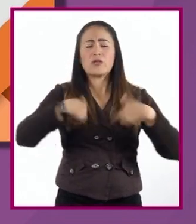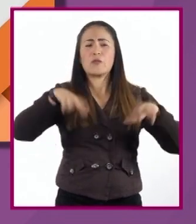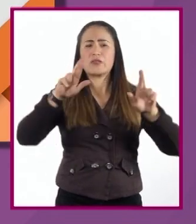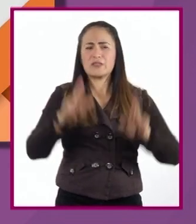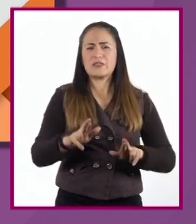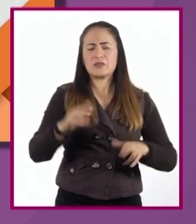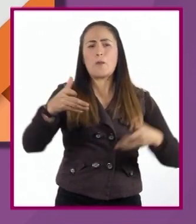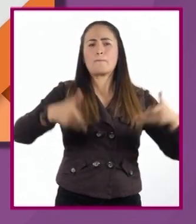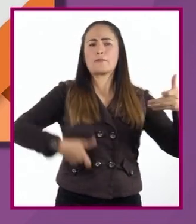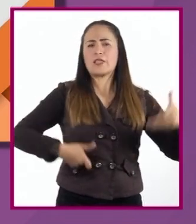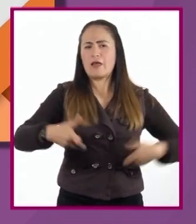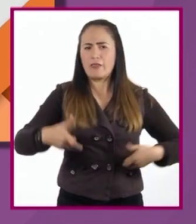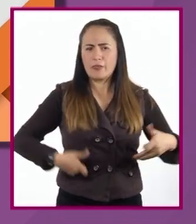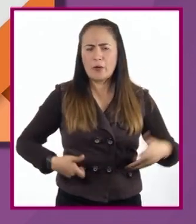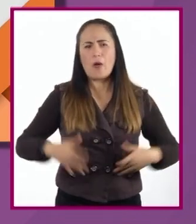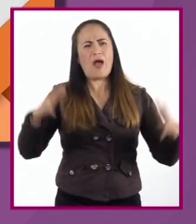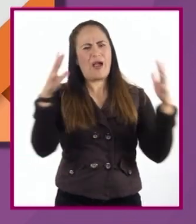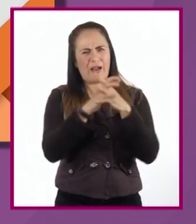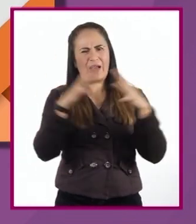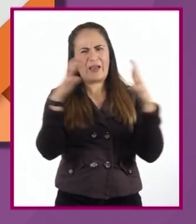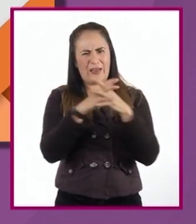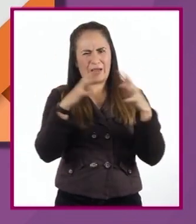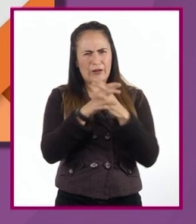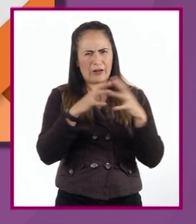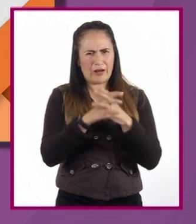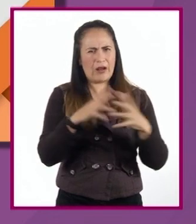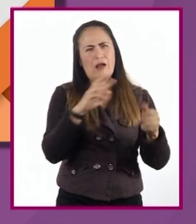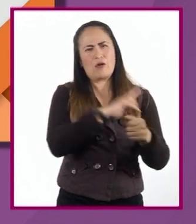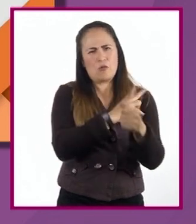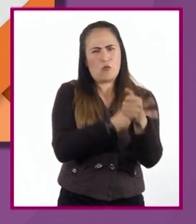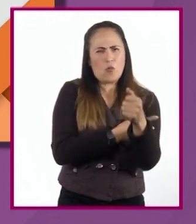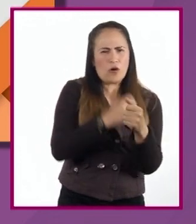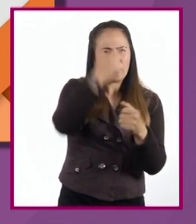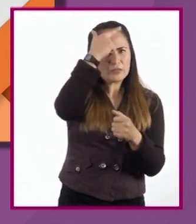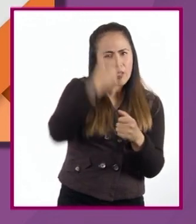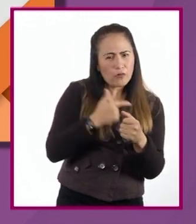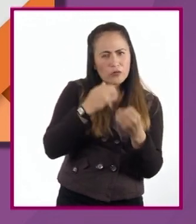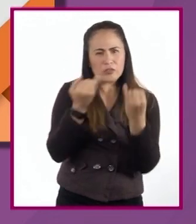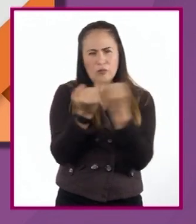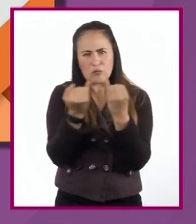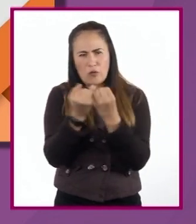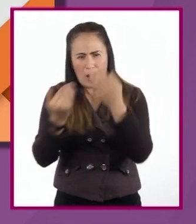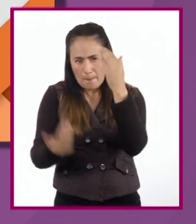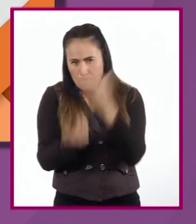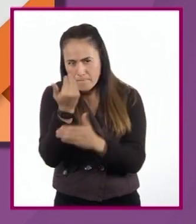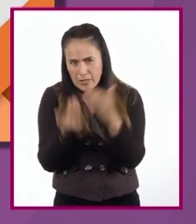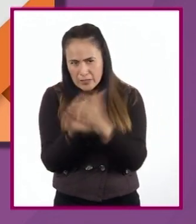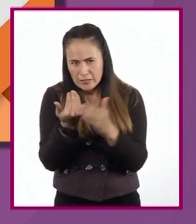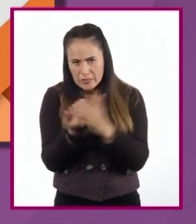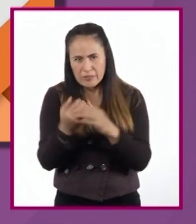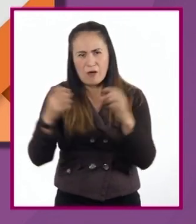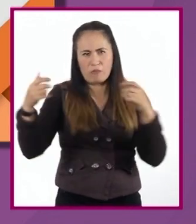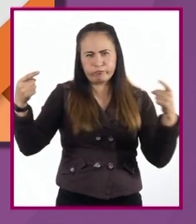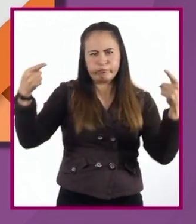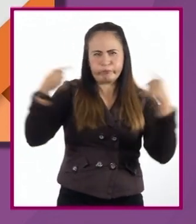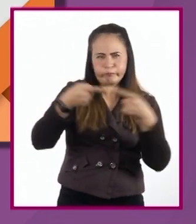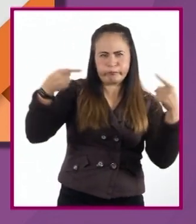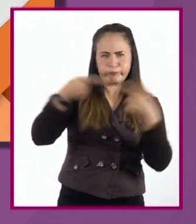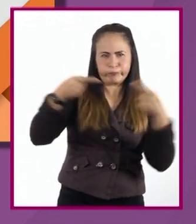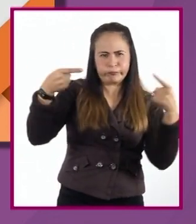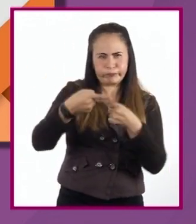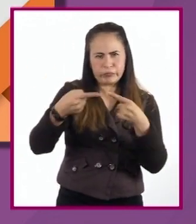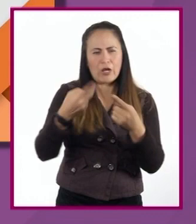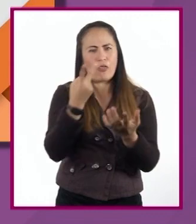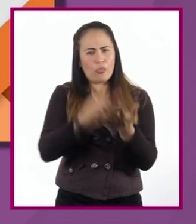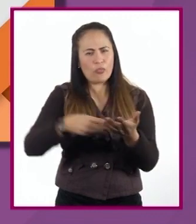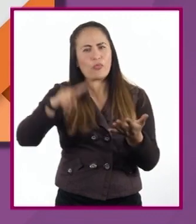teatral de una gran guerra cósmica entre los poderes nocturnos y diurnos, inmersa en la concepción dual prehispánica de la